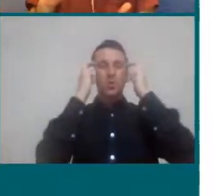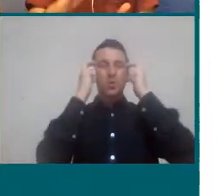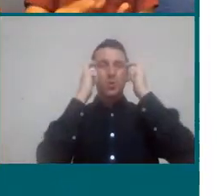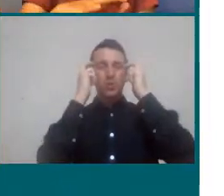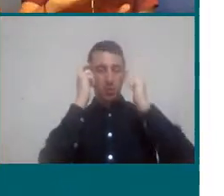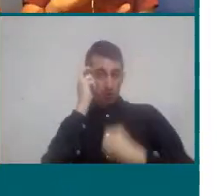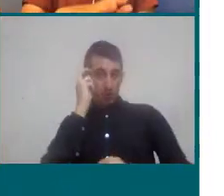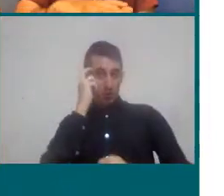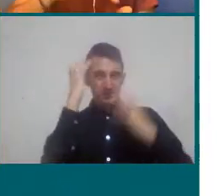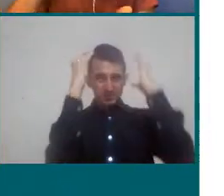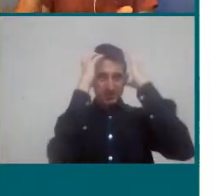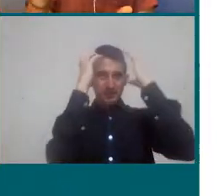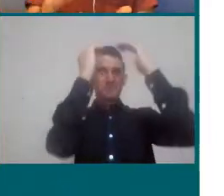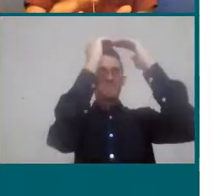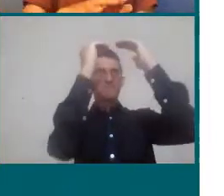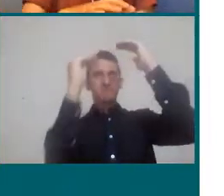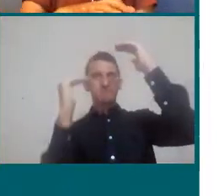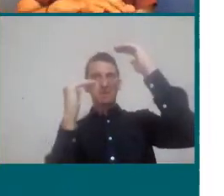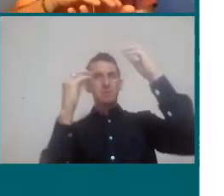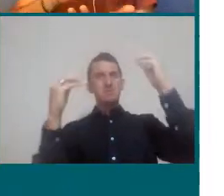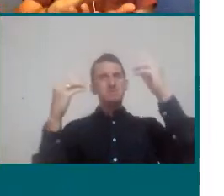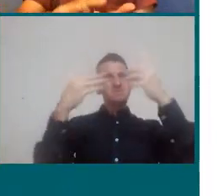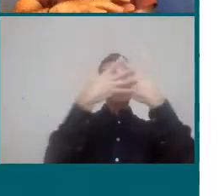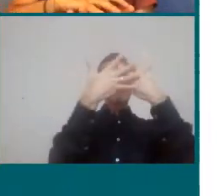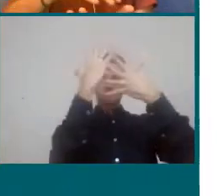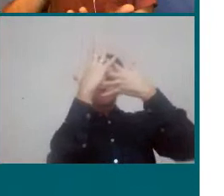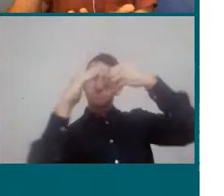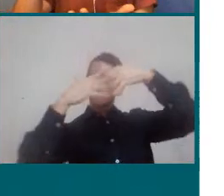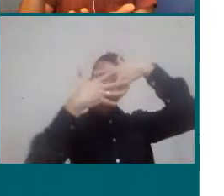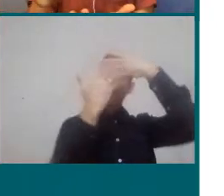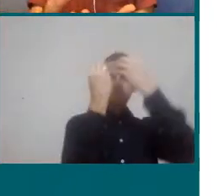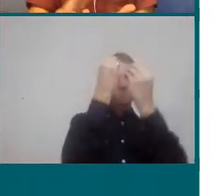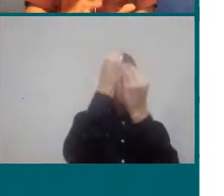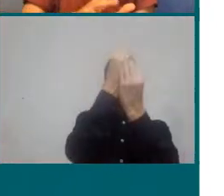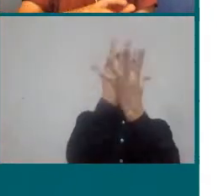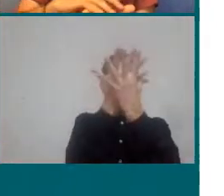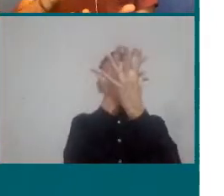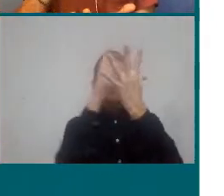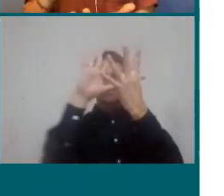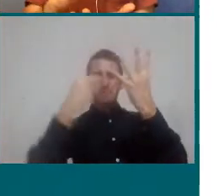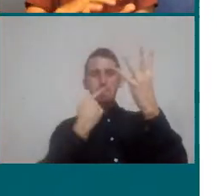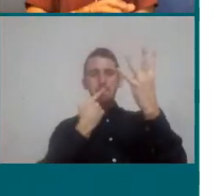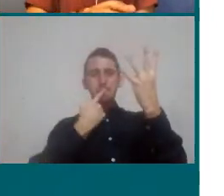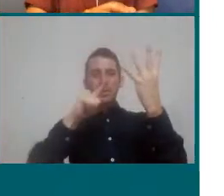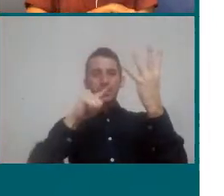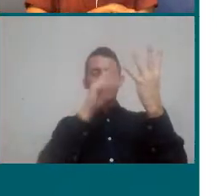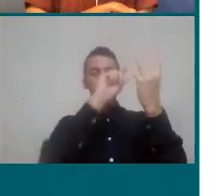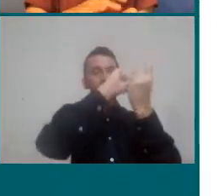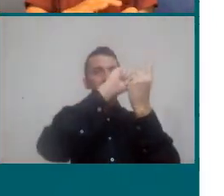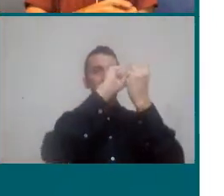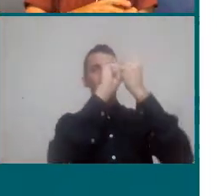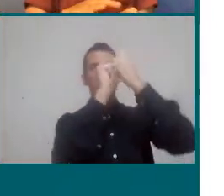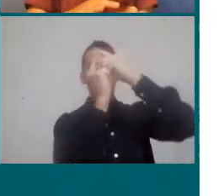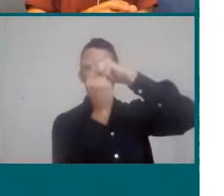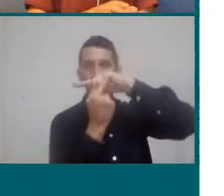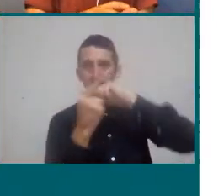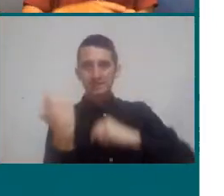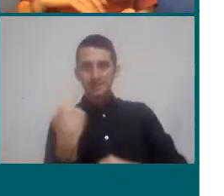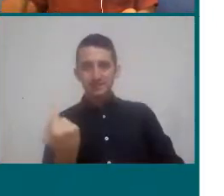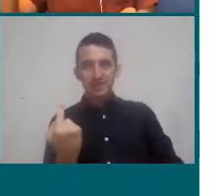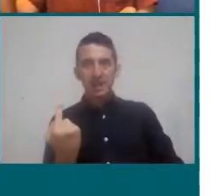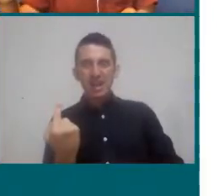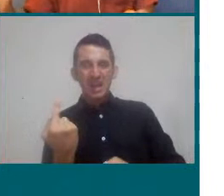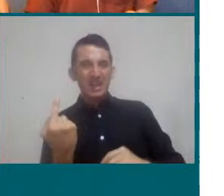en el cerebro, cómo esas redes cognitivas se hacen de abstractas a sencillas y de